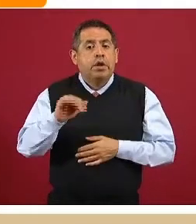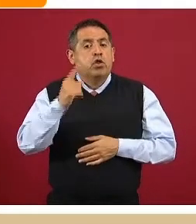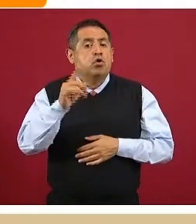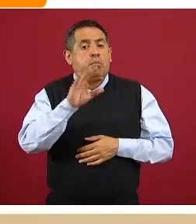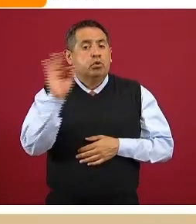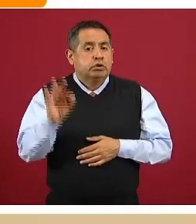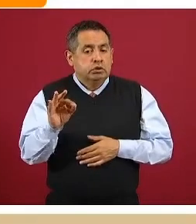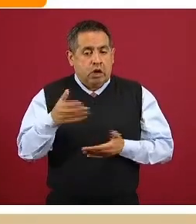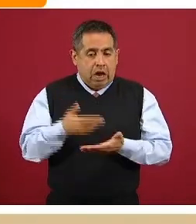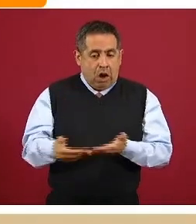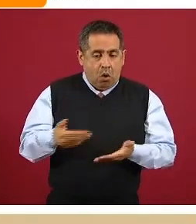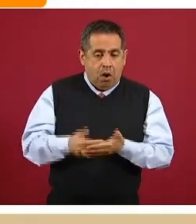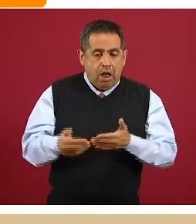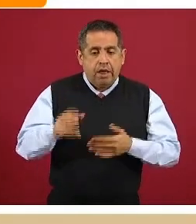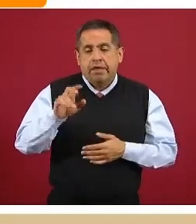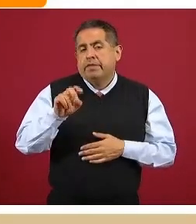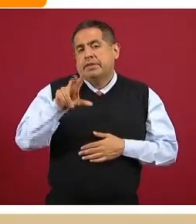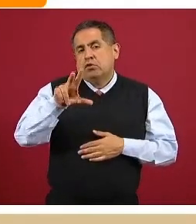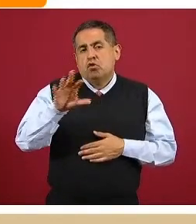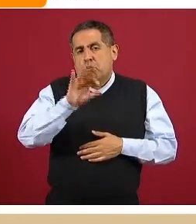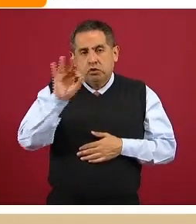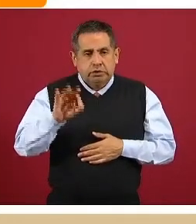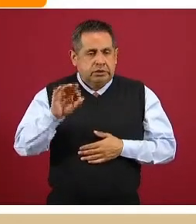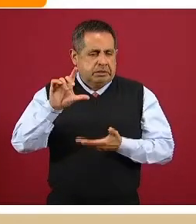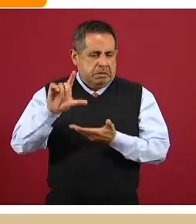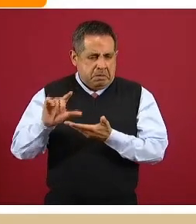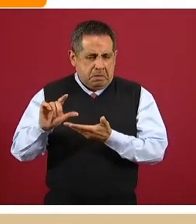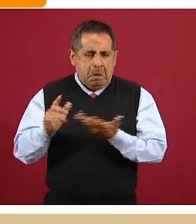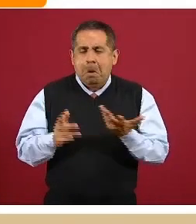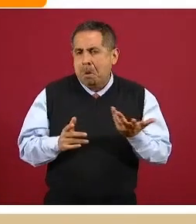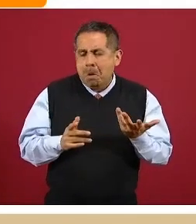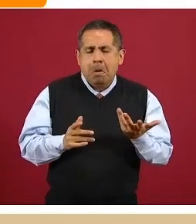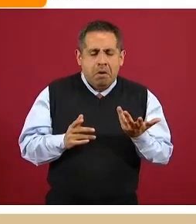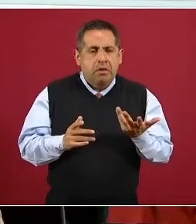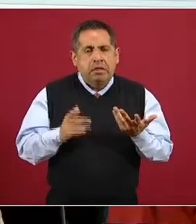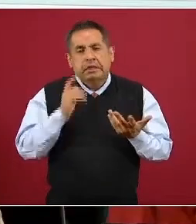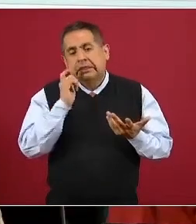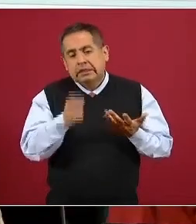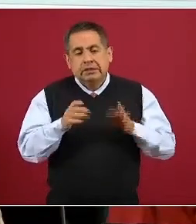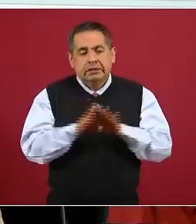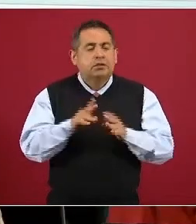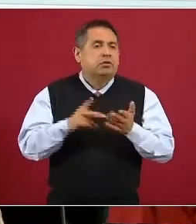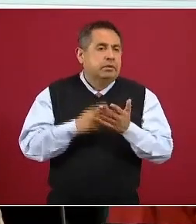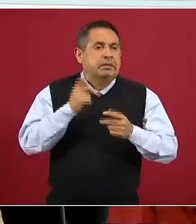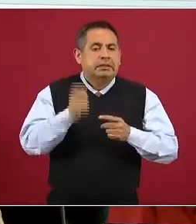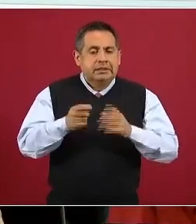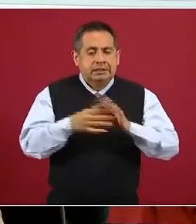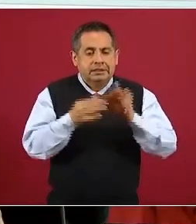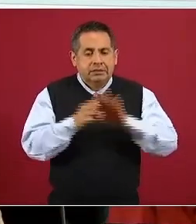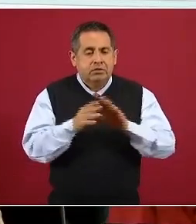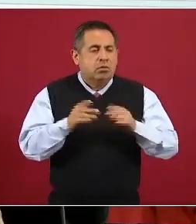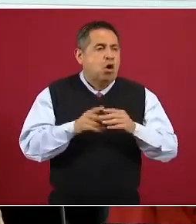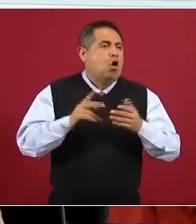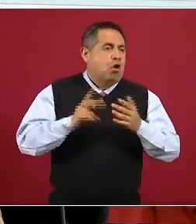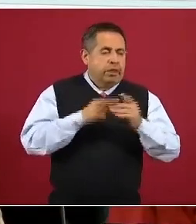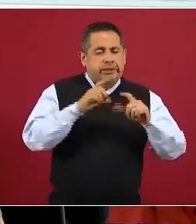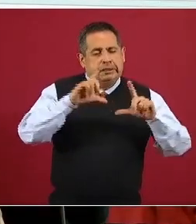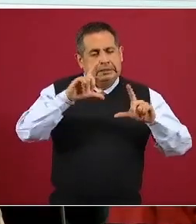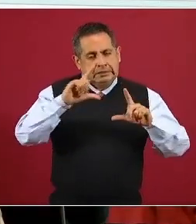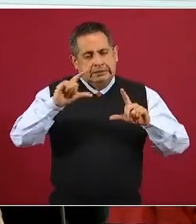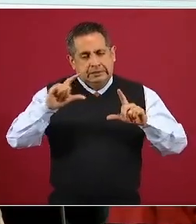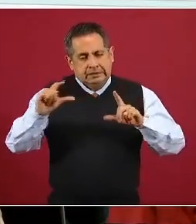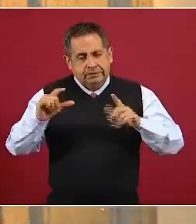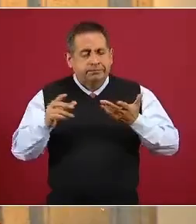41%, estamos abriendo 38%, y entonces eso representa nuevamente una disminución o